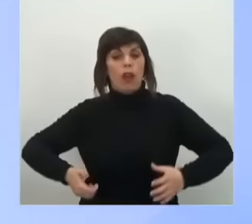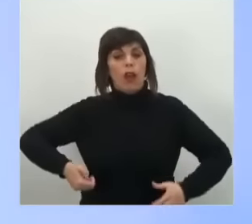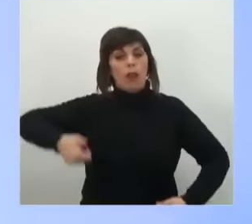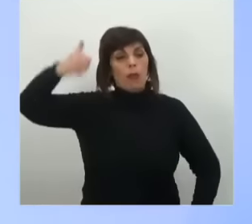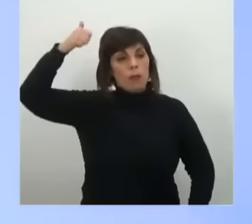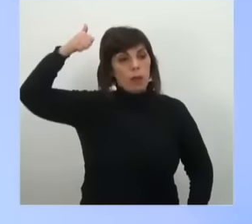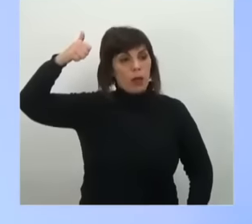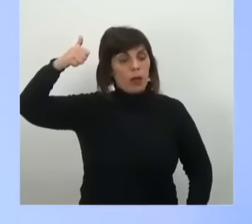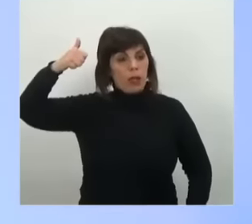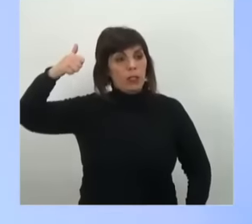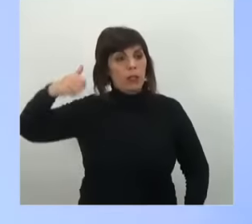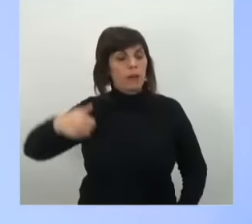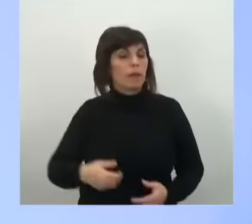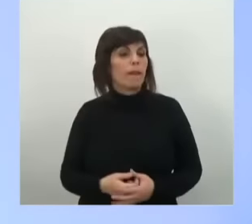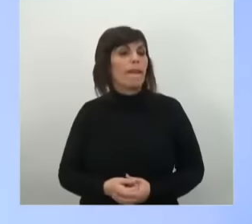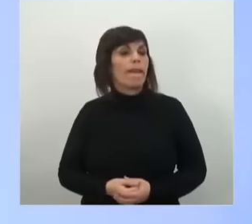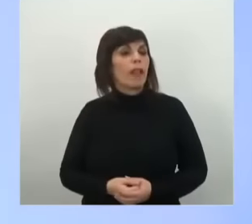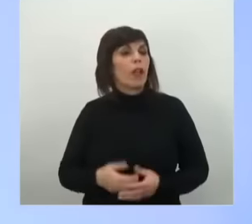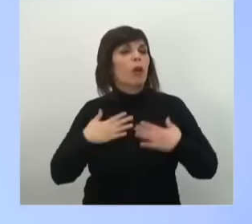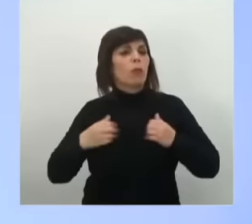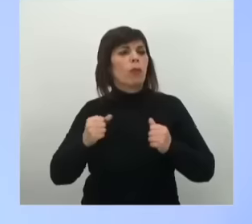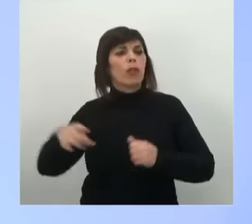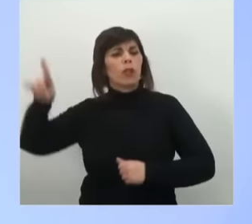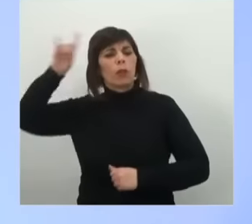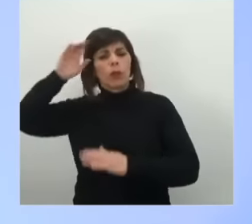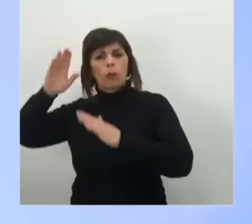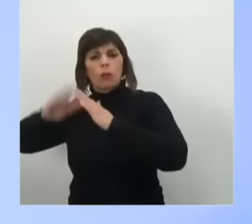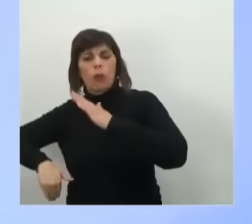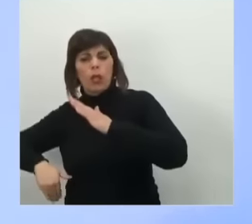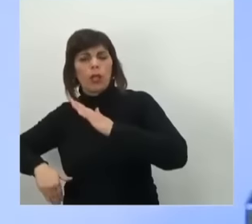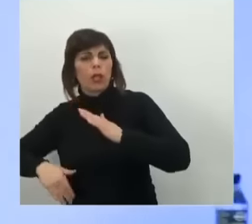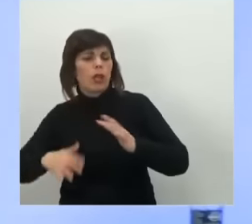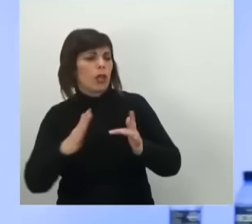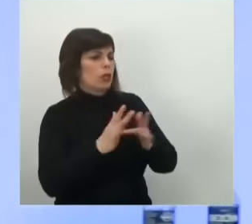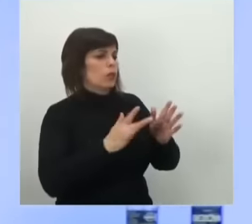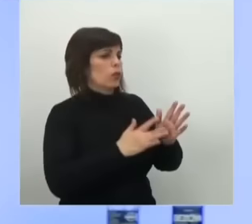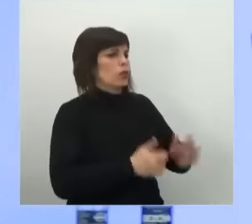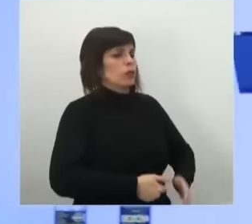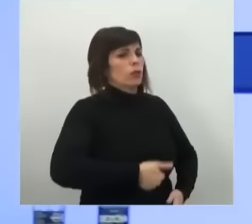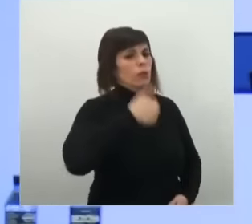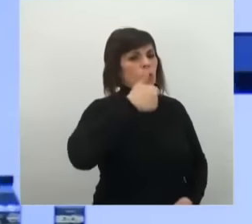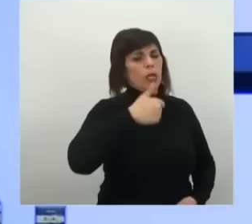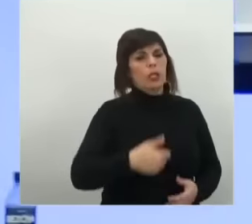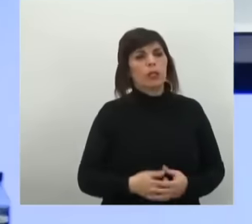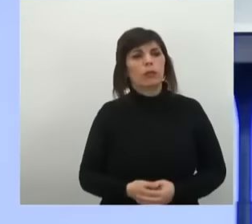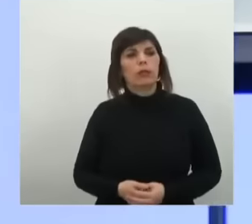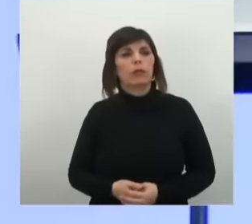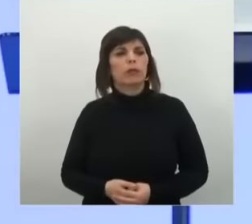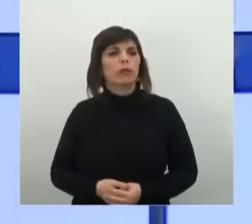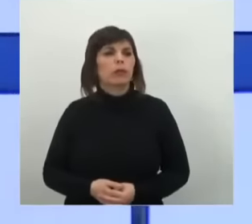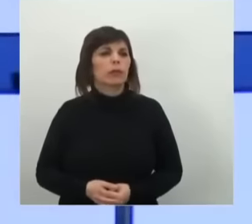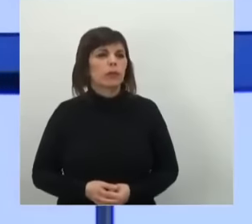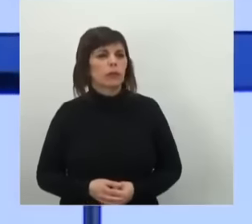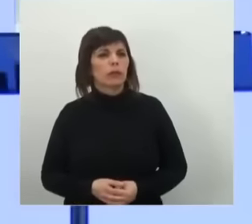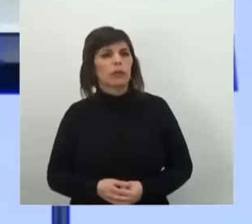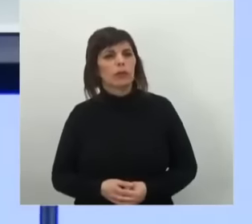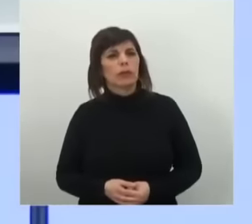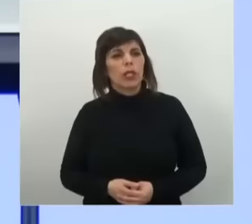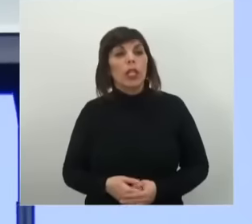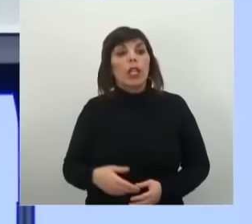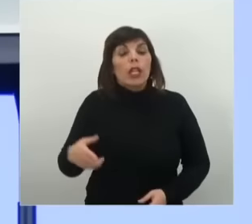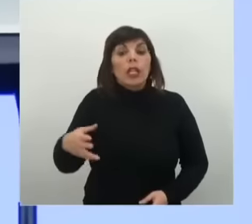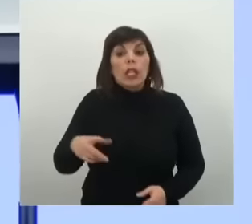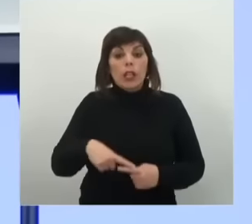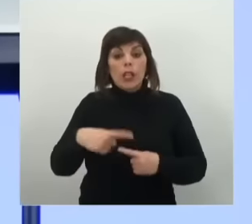enemiga que se pueda levantar y entonces ellos terminaron teniéndole temor al punto de ser respeto